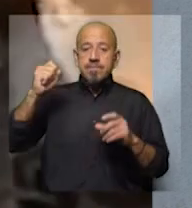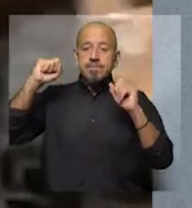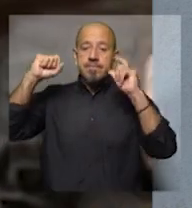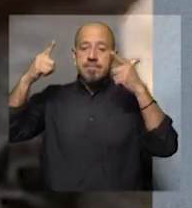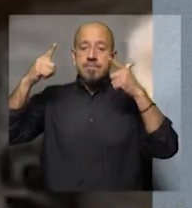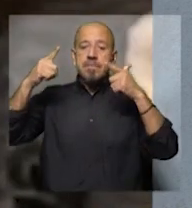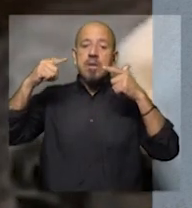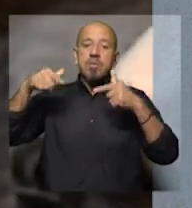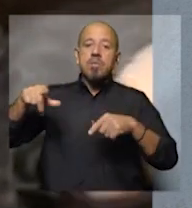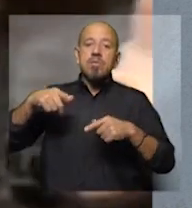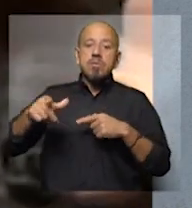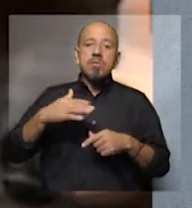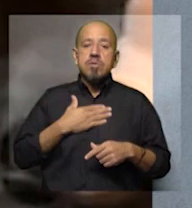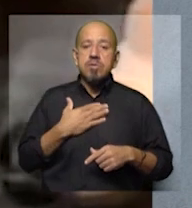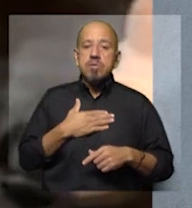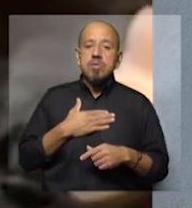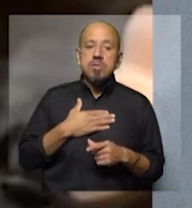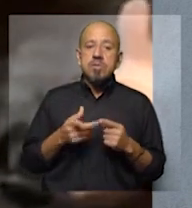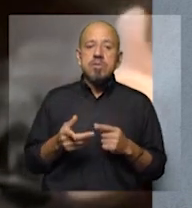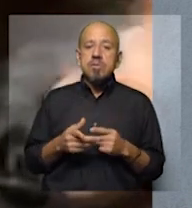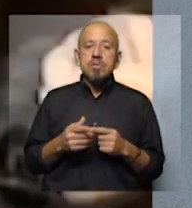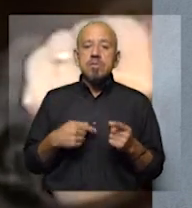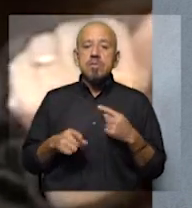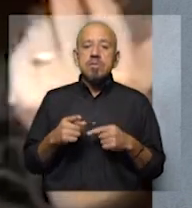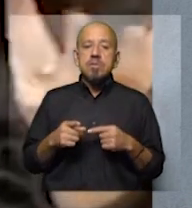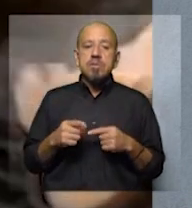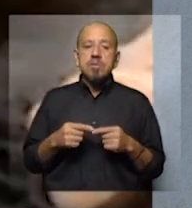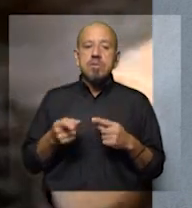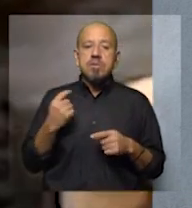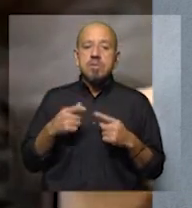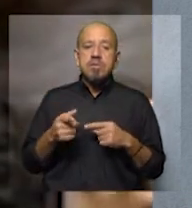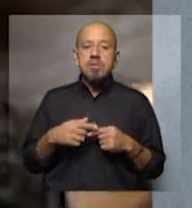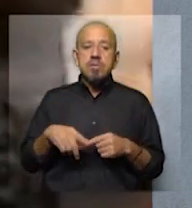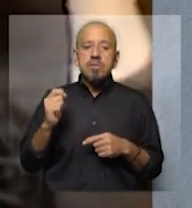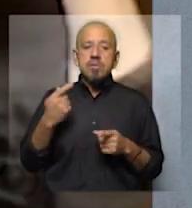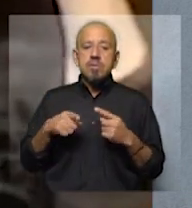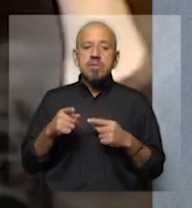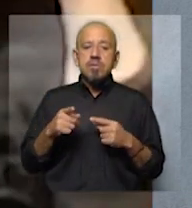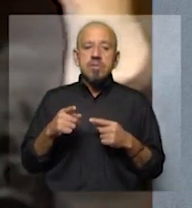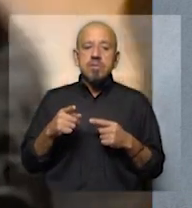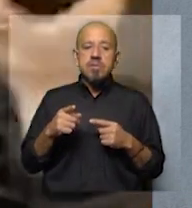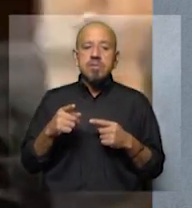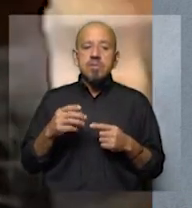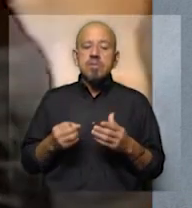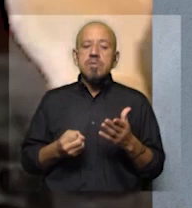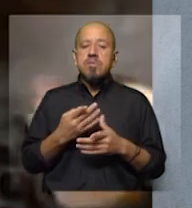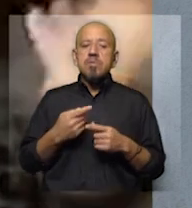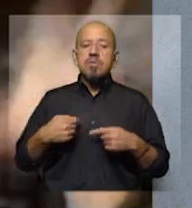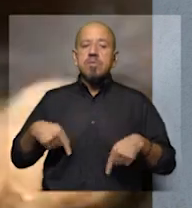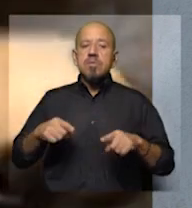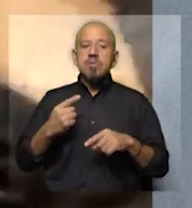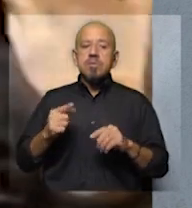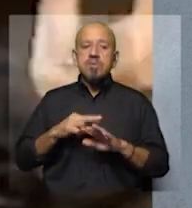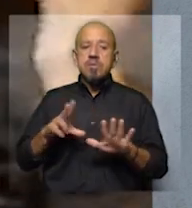este que está dando satisfacción y que empezaron a prender antes de ayer las primeras luces de la nueva parte eh de la nueva iluminación de